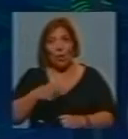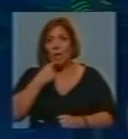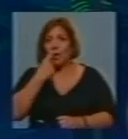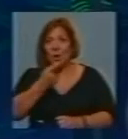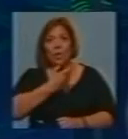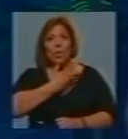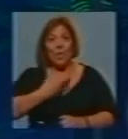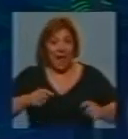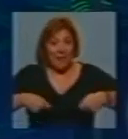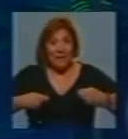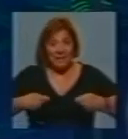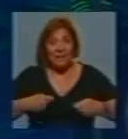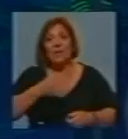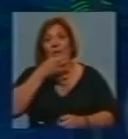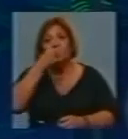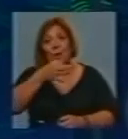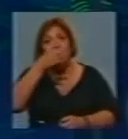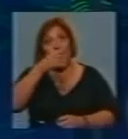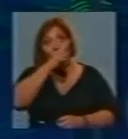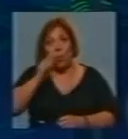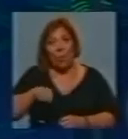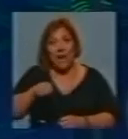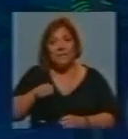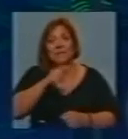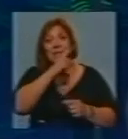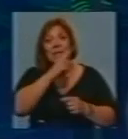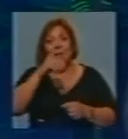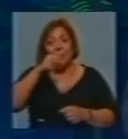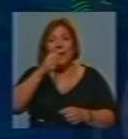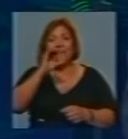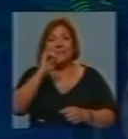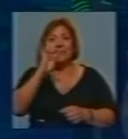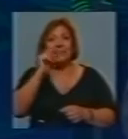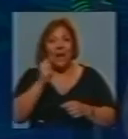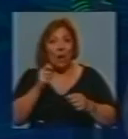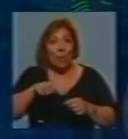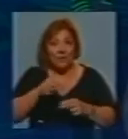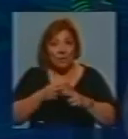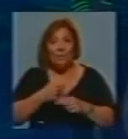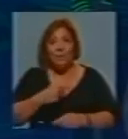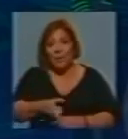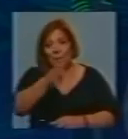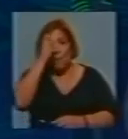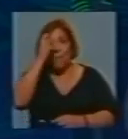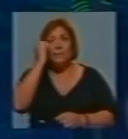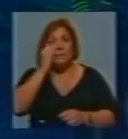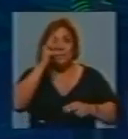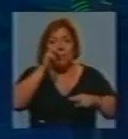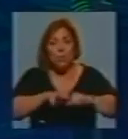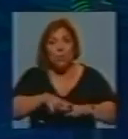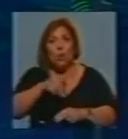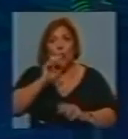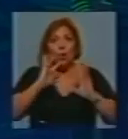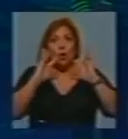almacén, declaró el juzgado del juez Francisco Masita tras haber disparado y dado muerte a un joven que